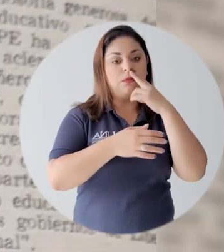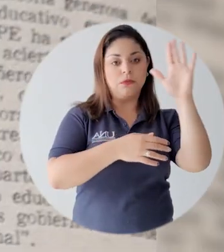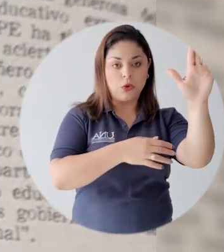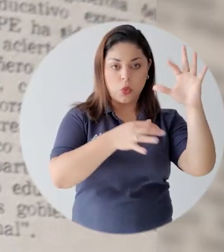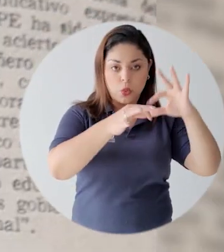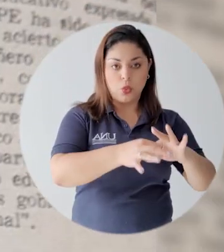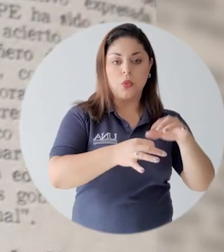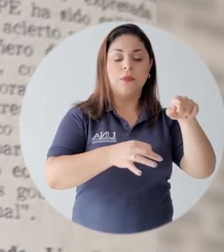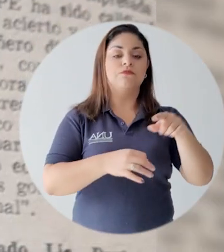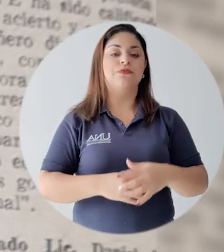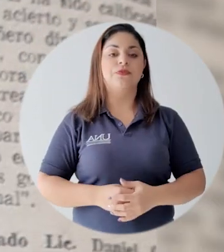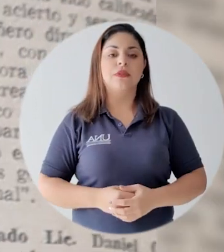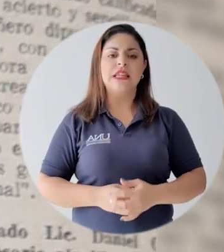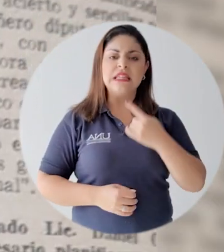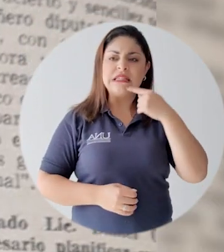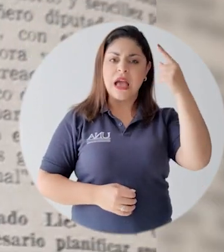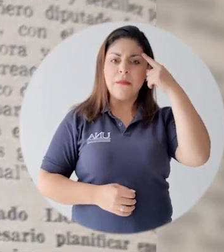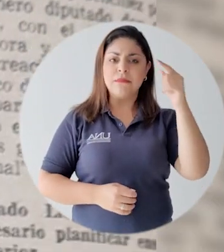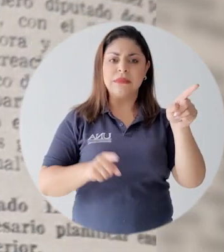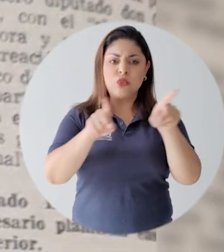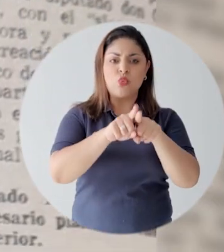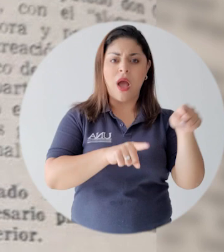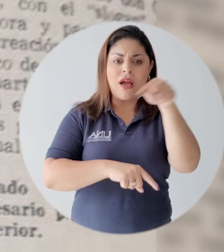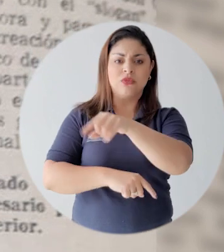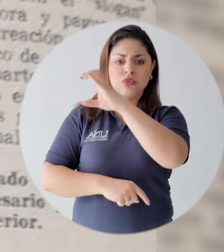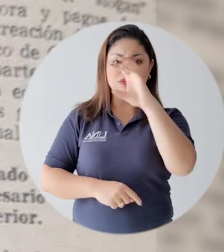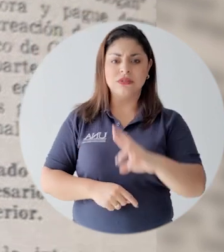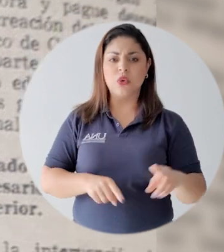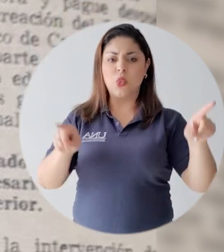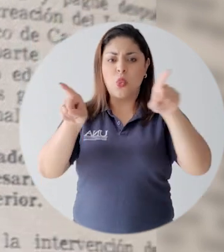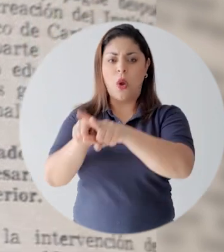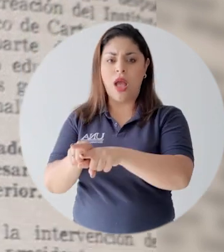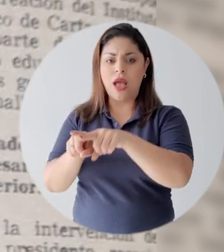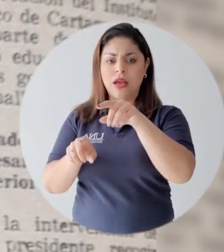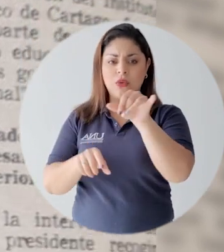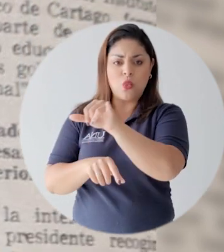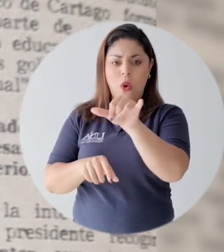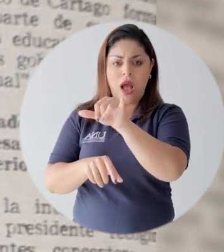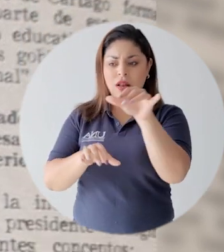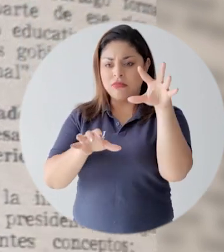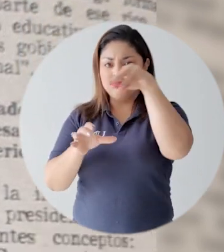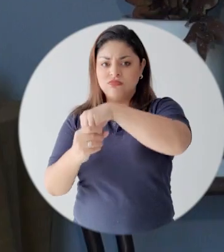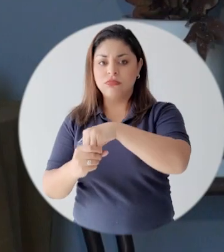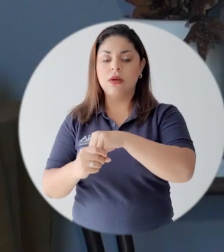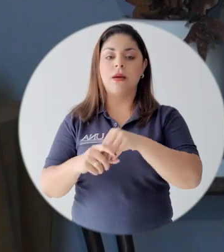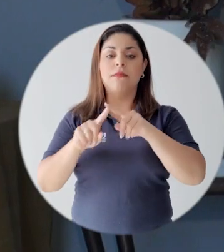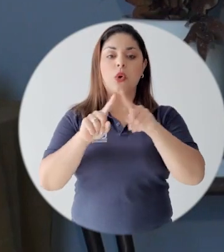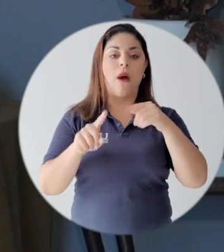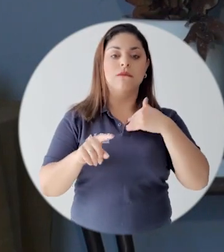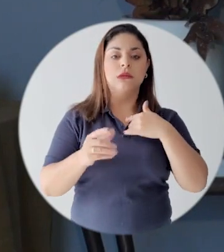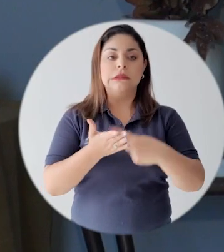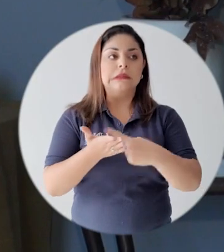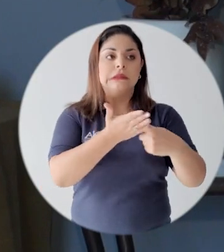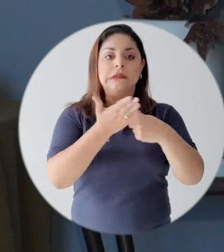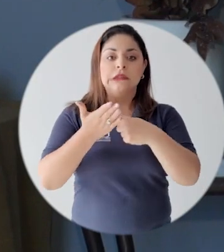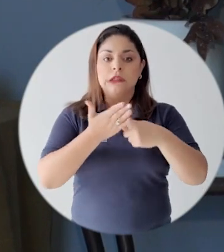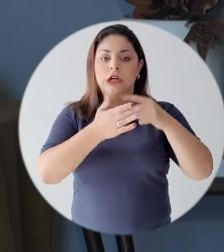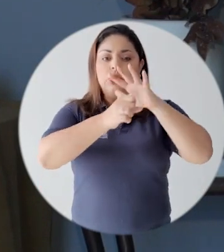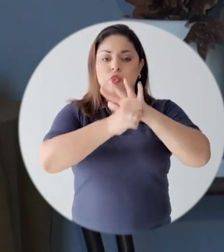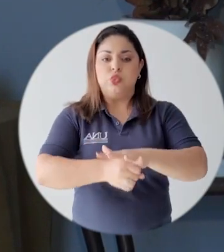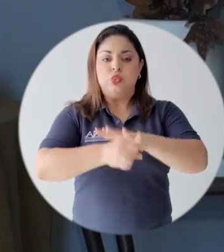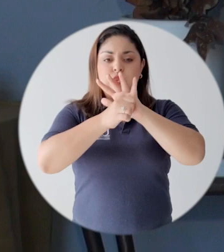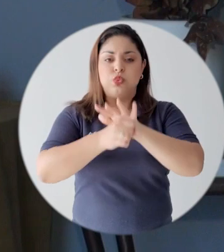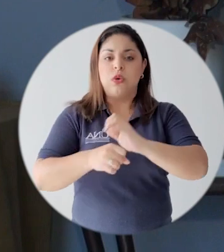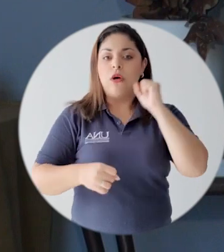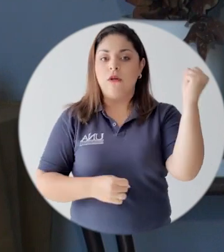estaban haciendo el herediocomunismo. Y hubo una crítica muy fuerte a la universidad, una presión realmente muy